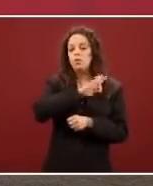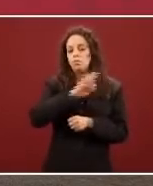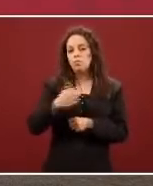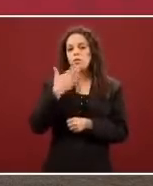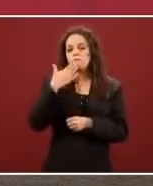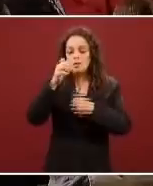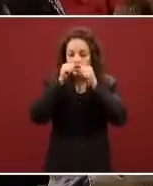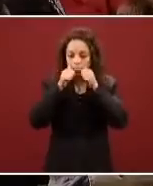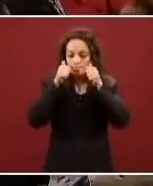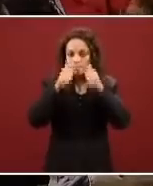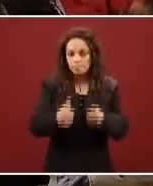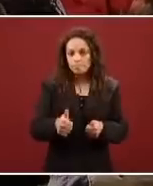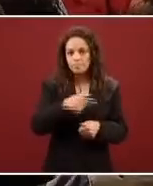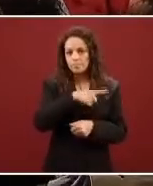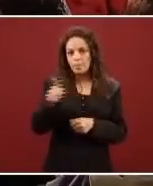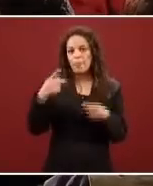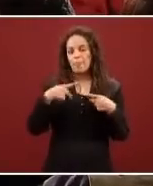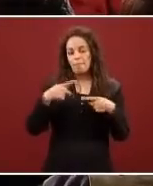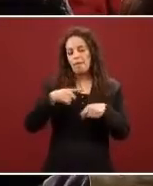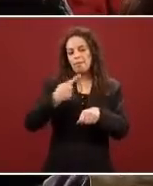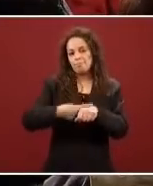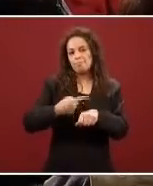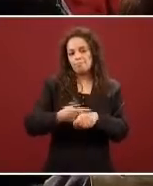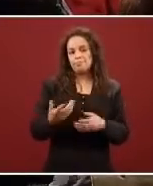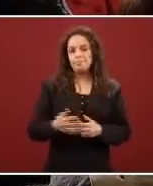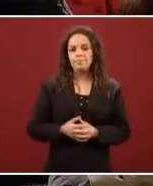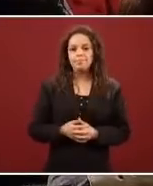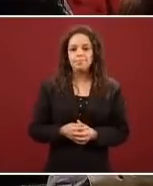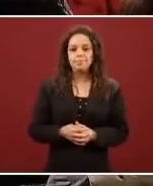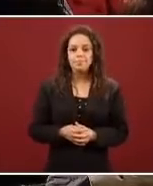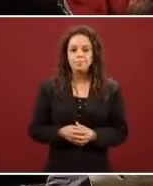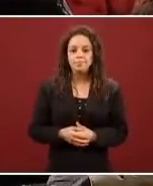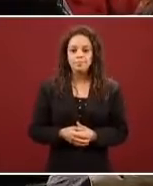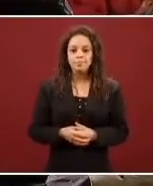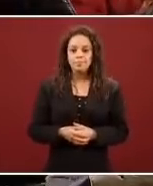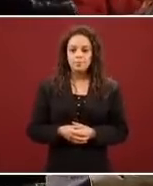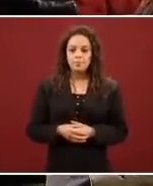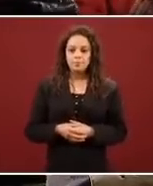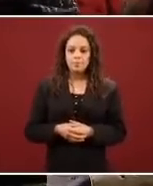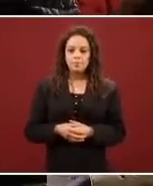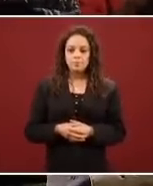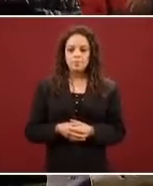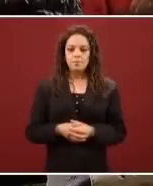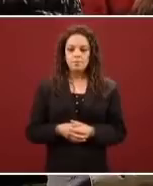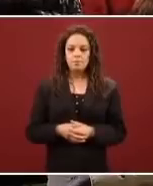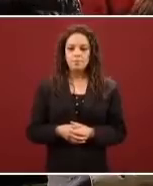ha designado. Muy bien. Una pregunta para ella.